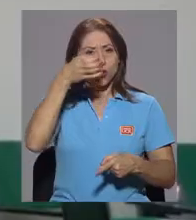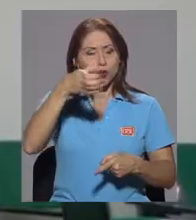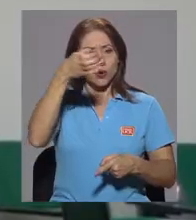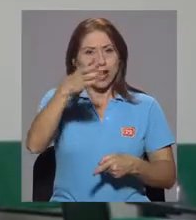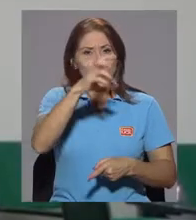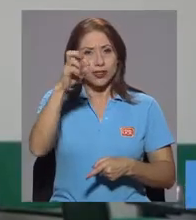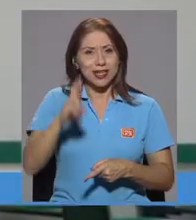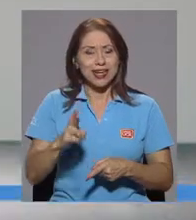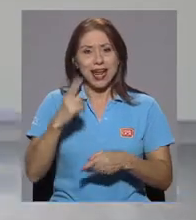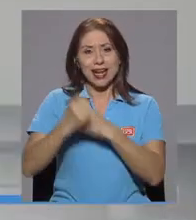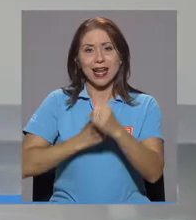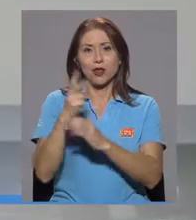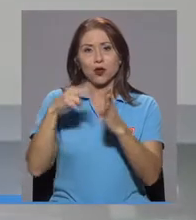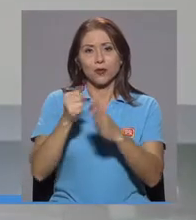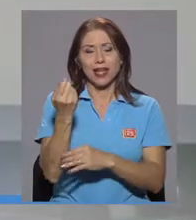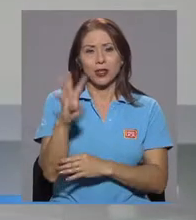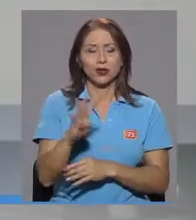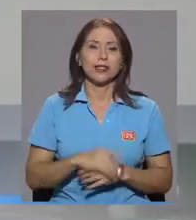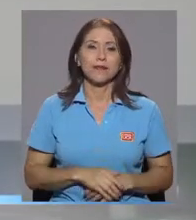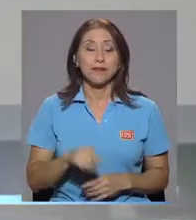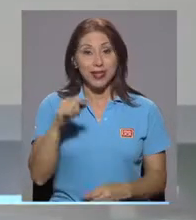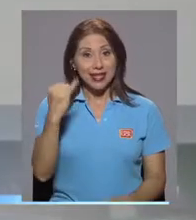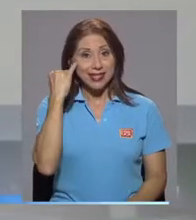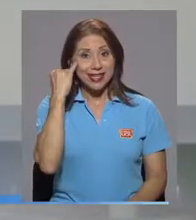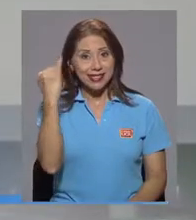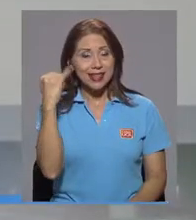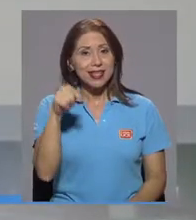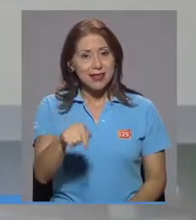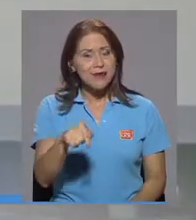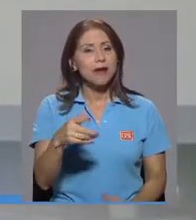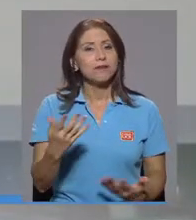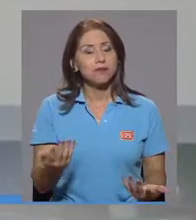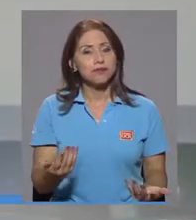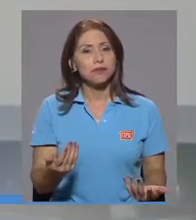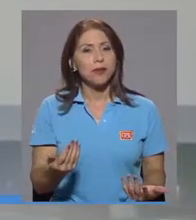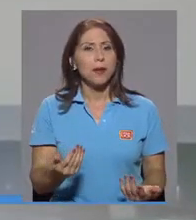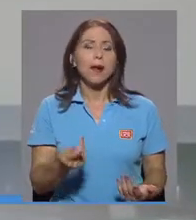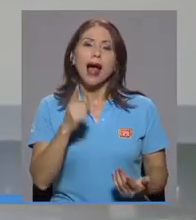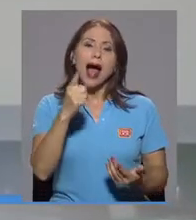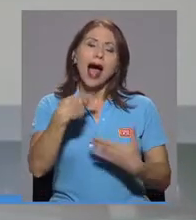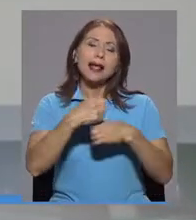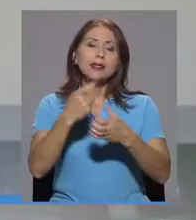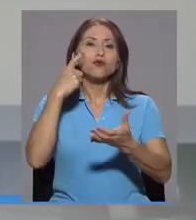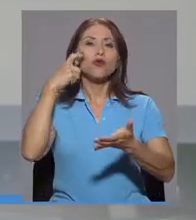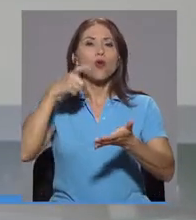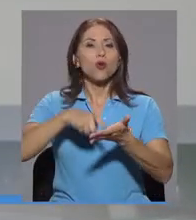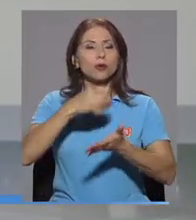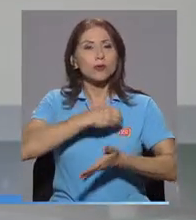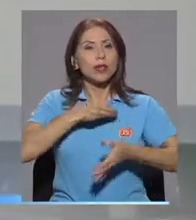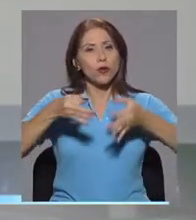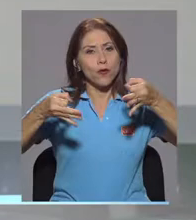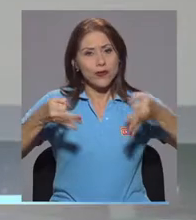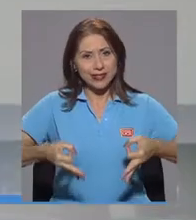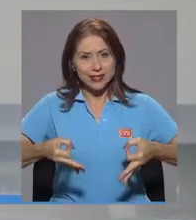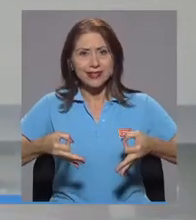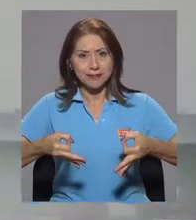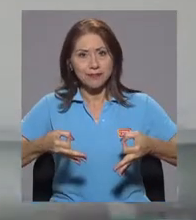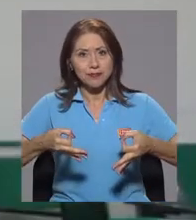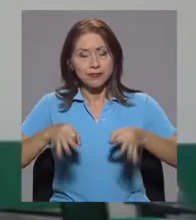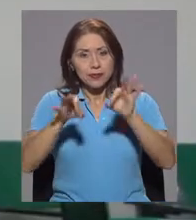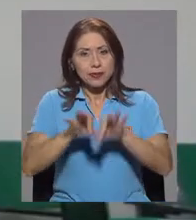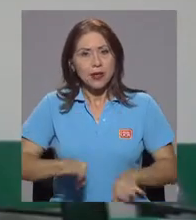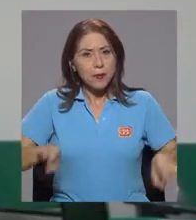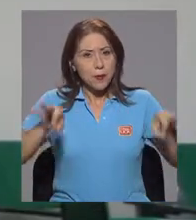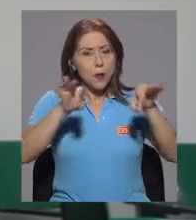Esta iniciativa da, digamos, un reconocimiento oficial de la importancia